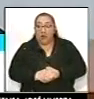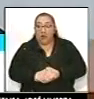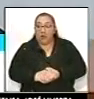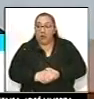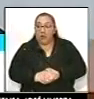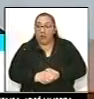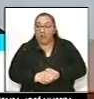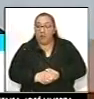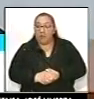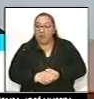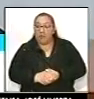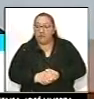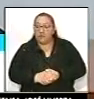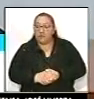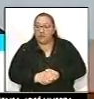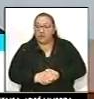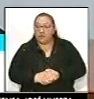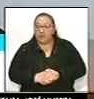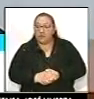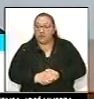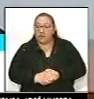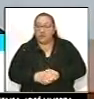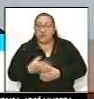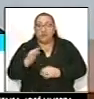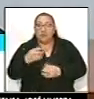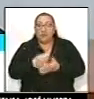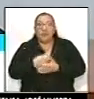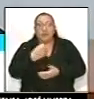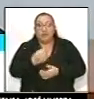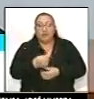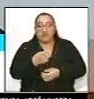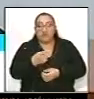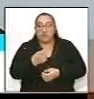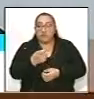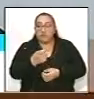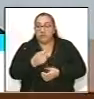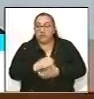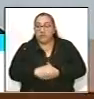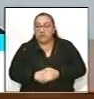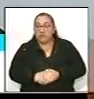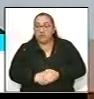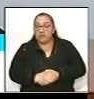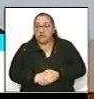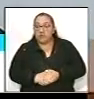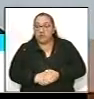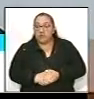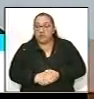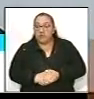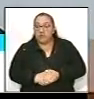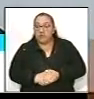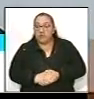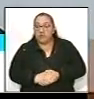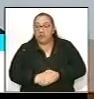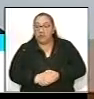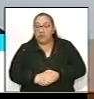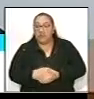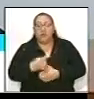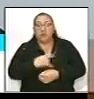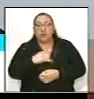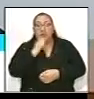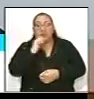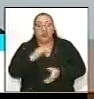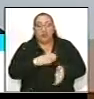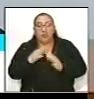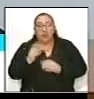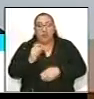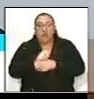el presupuesto, porque el presupuesto ya no sería pagar al Ministerio de... a las universidades privadas, ¿no? Ya estarían estudiando